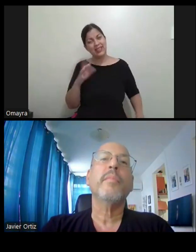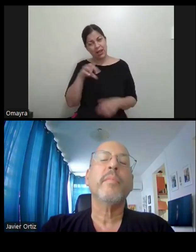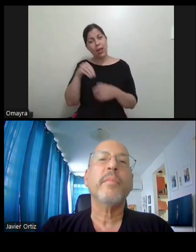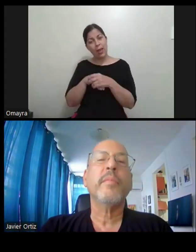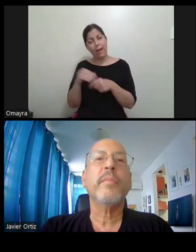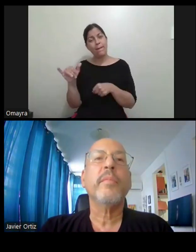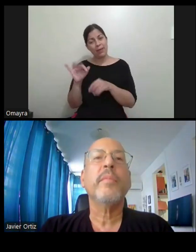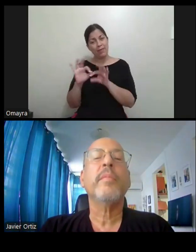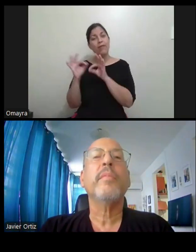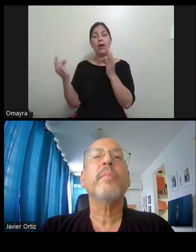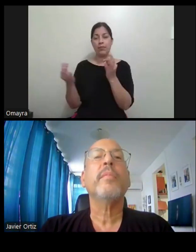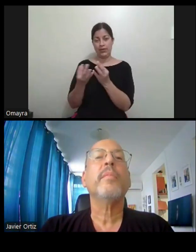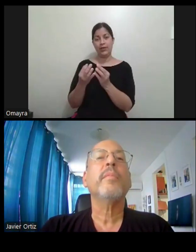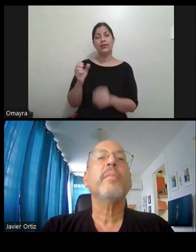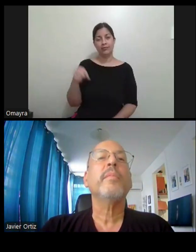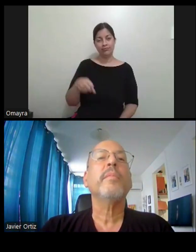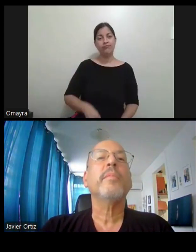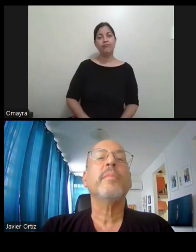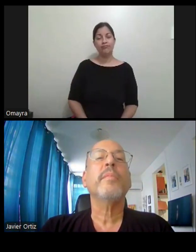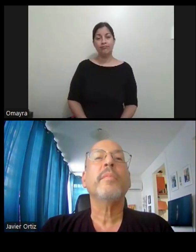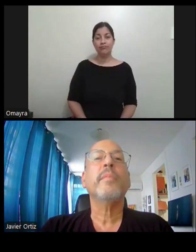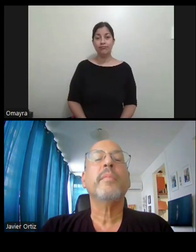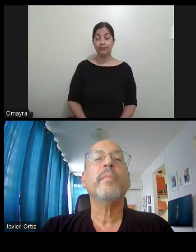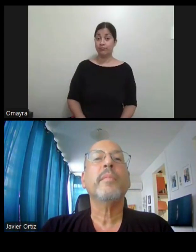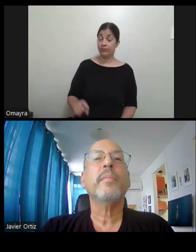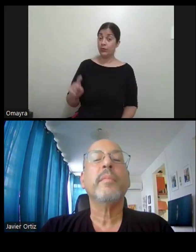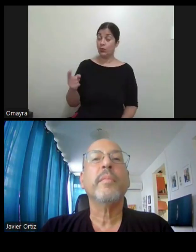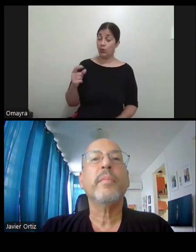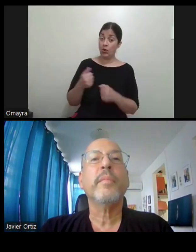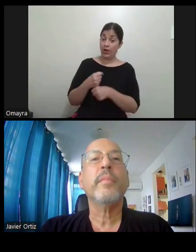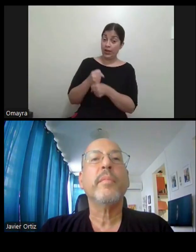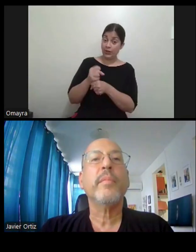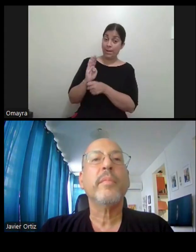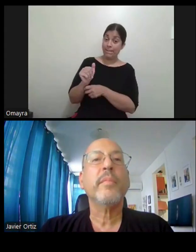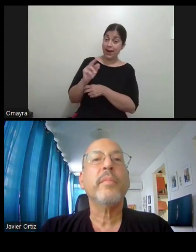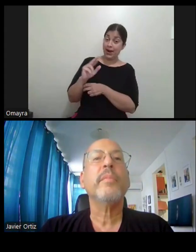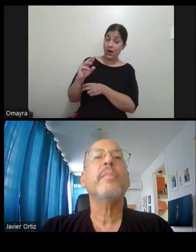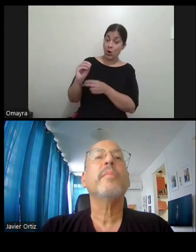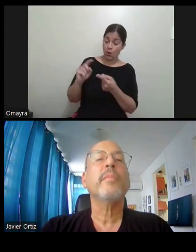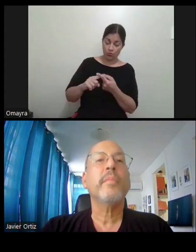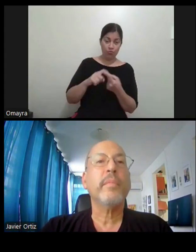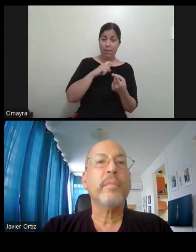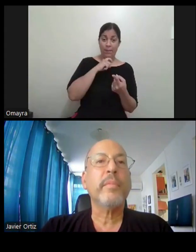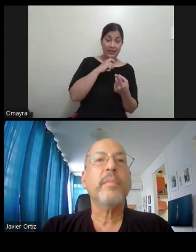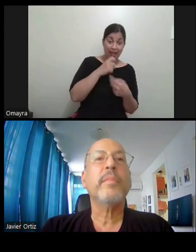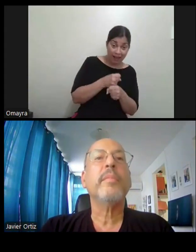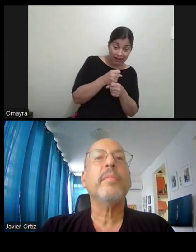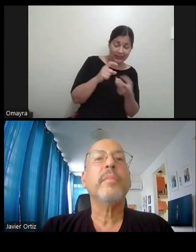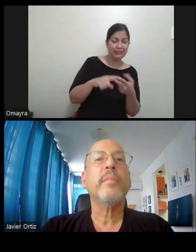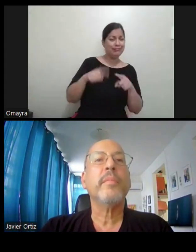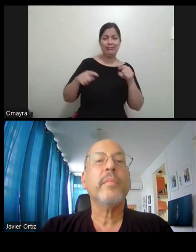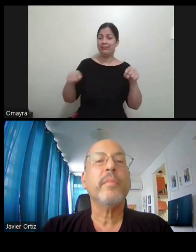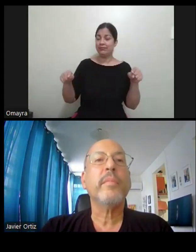yo. Sí. Y vienen unos que son en barro, hay otros que son en metal. Sí, y